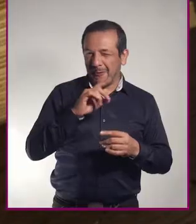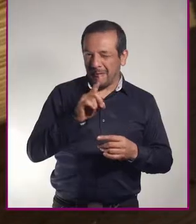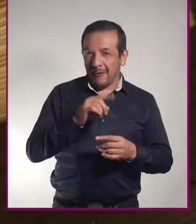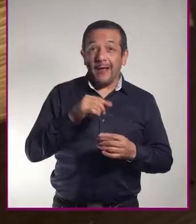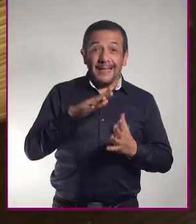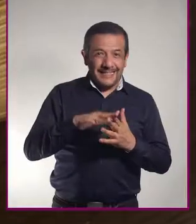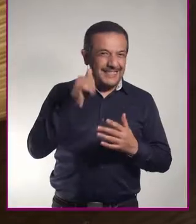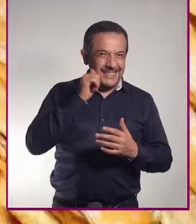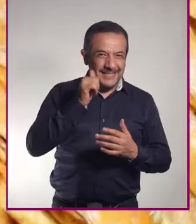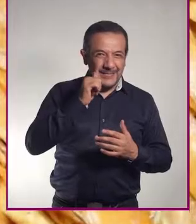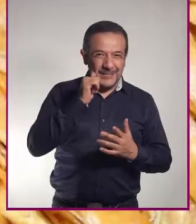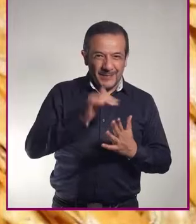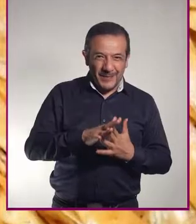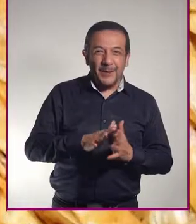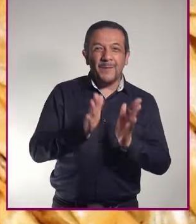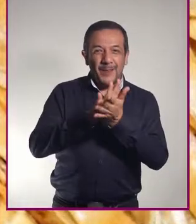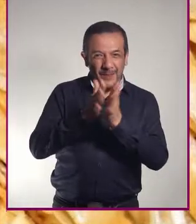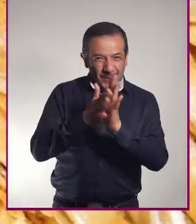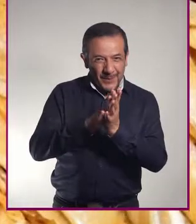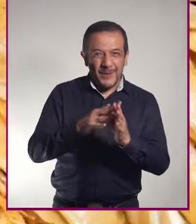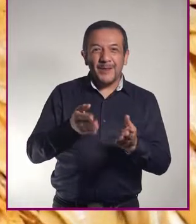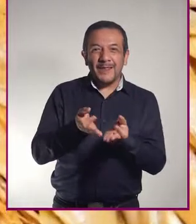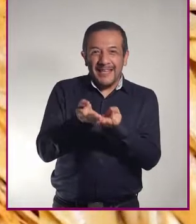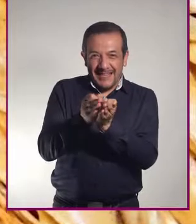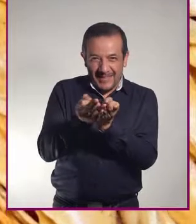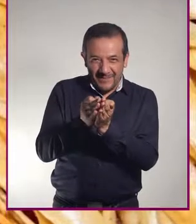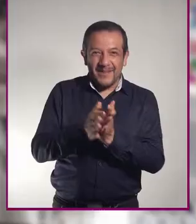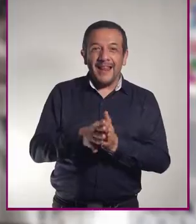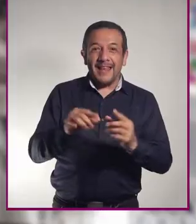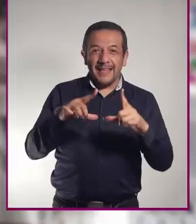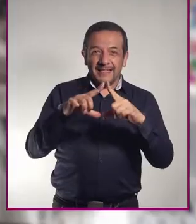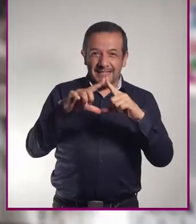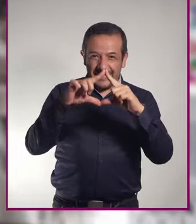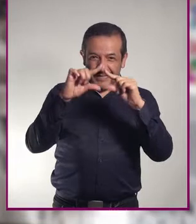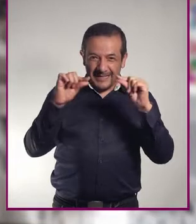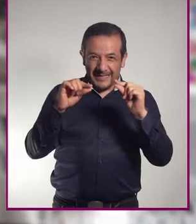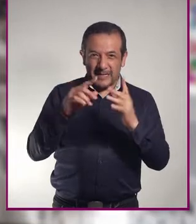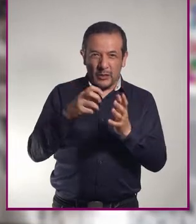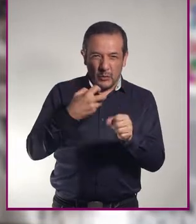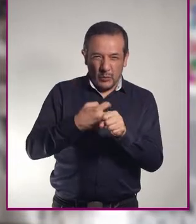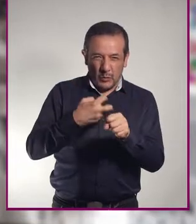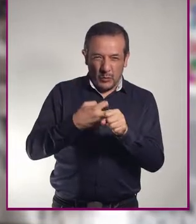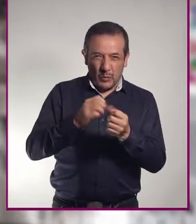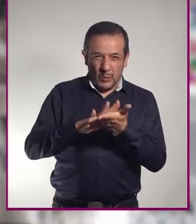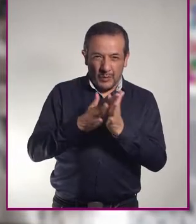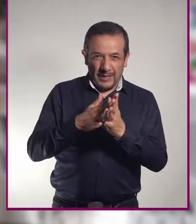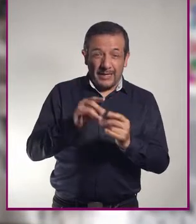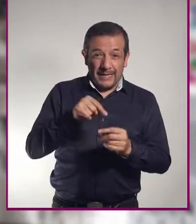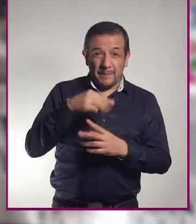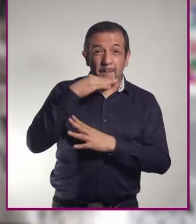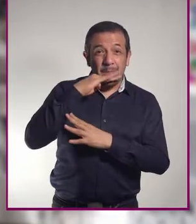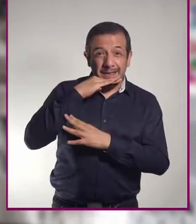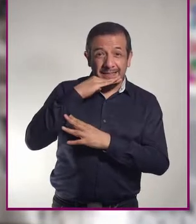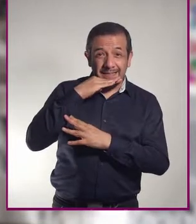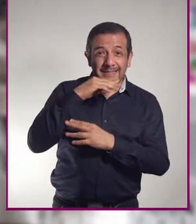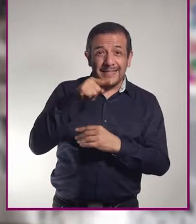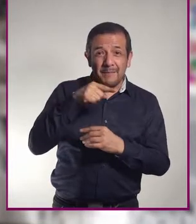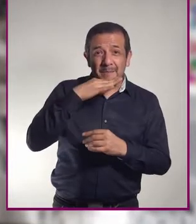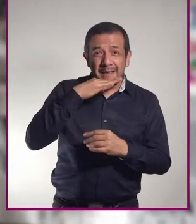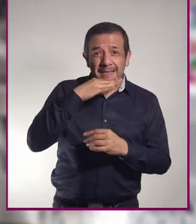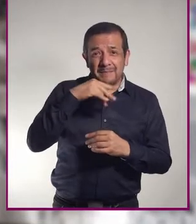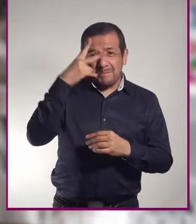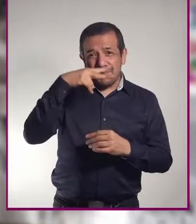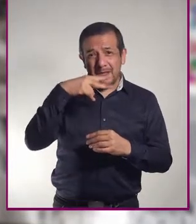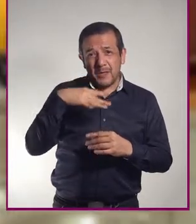los tamales y los totopos, todos hechos con maíz. Quizá por eso el maíz es el ingrediente más emblemático de la cocina